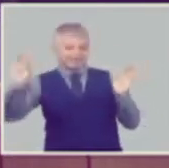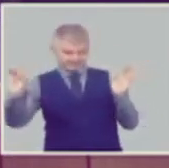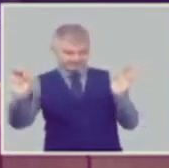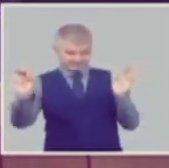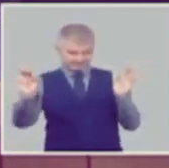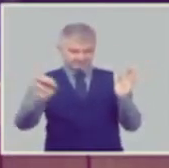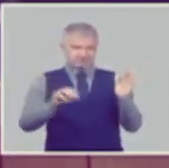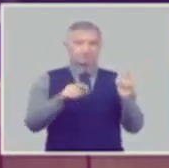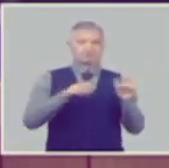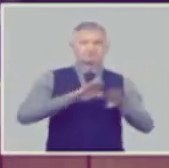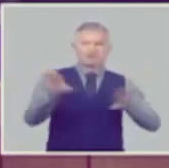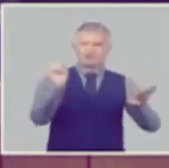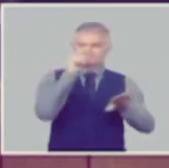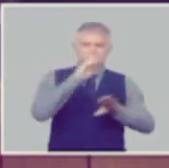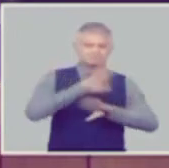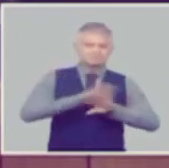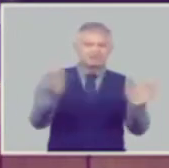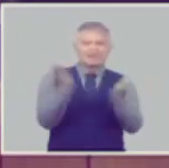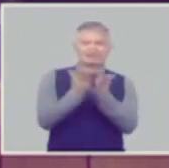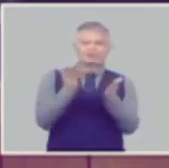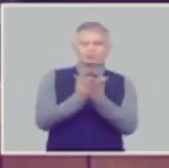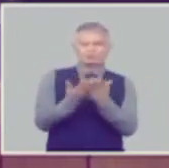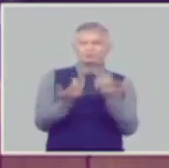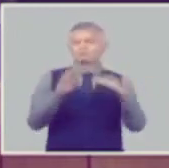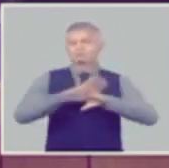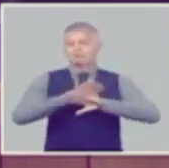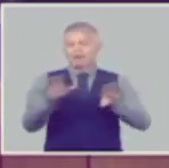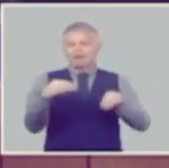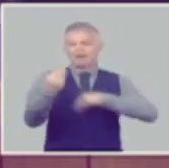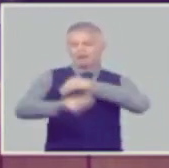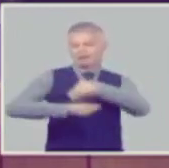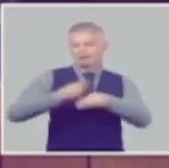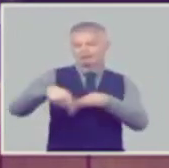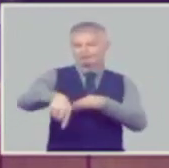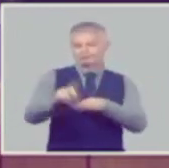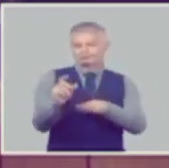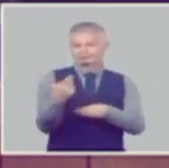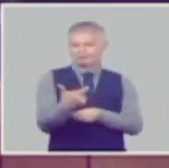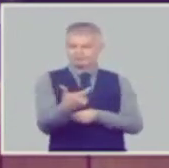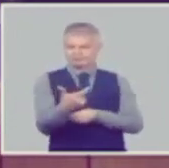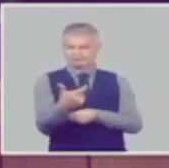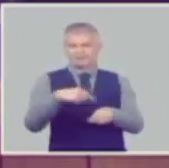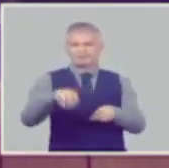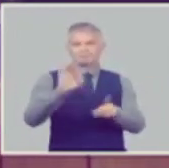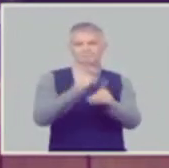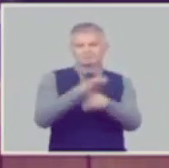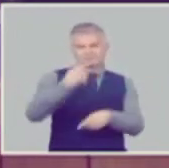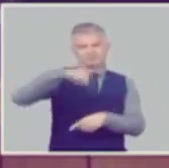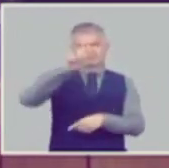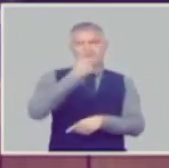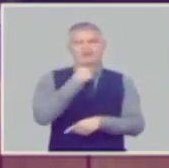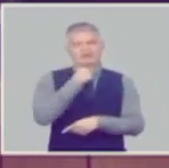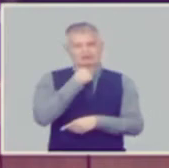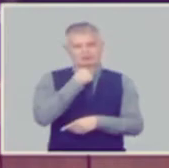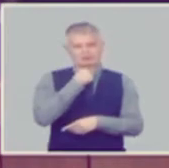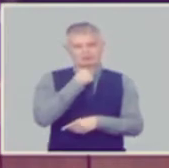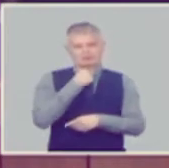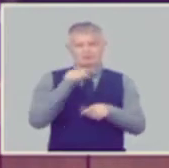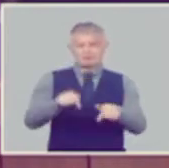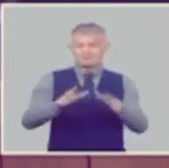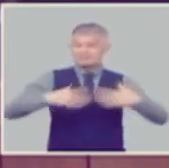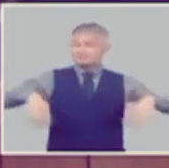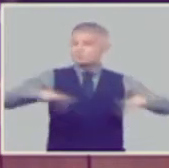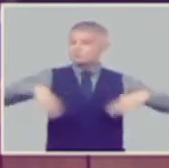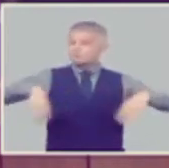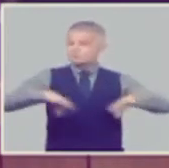los estudios para la implementación del ordenamiento monetario que se iniciará el próximo 1 de enero. En medio del peor